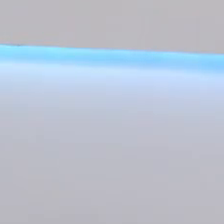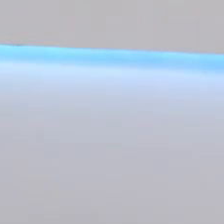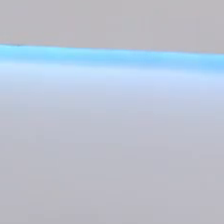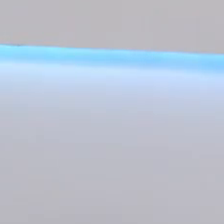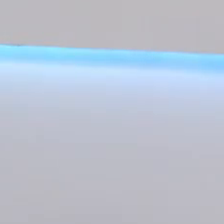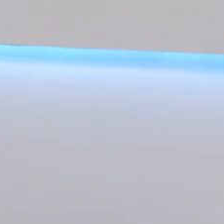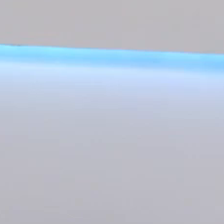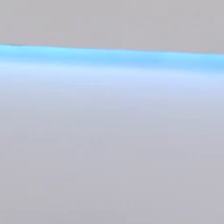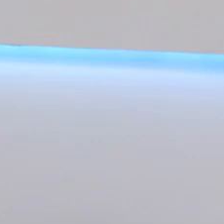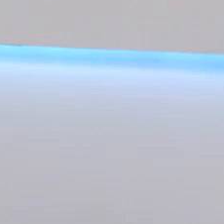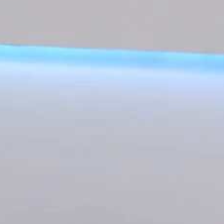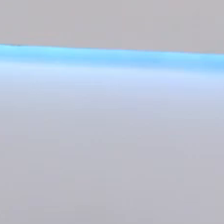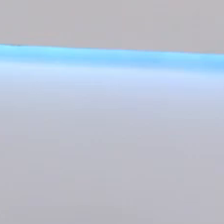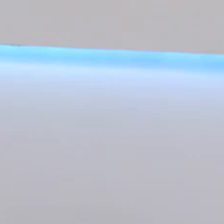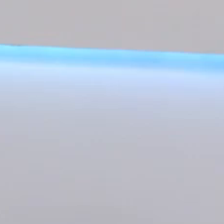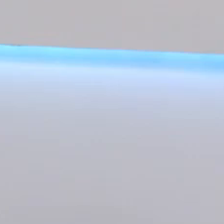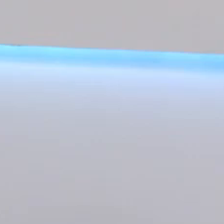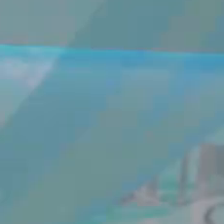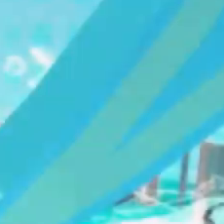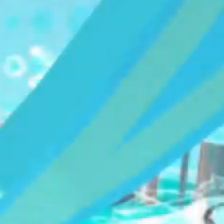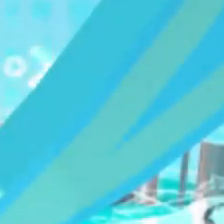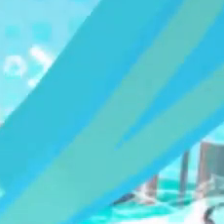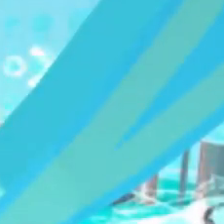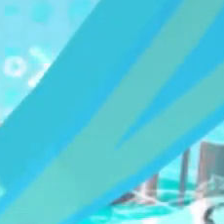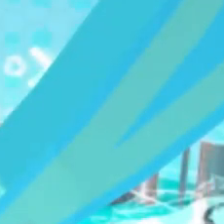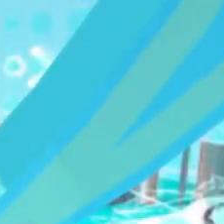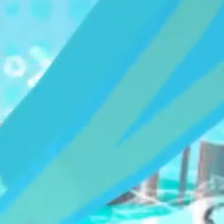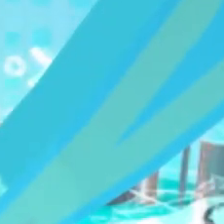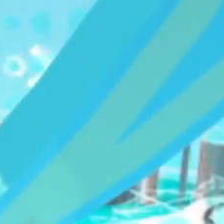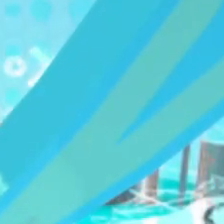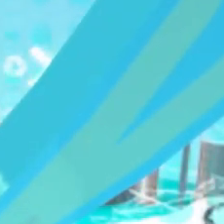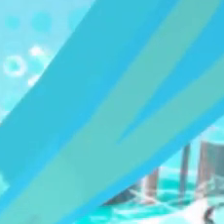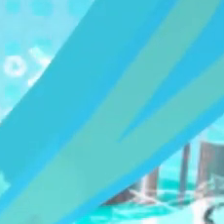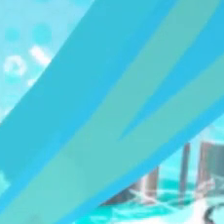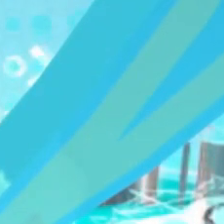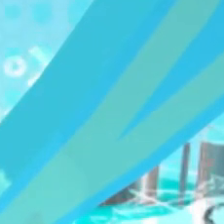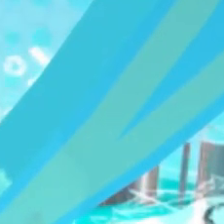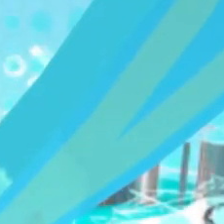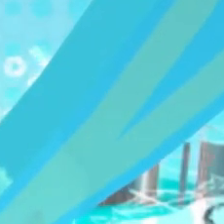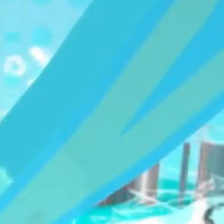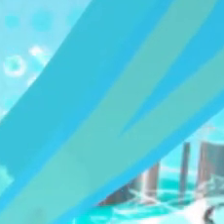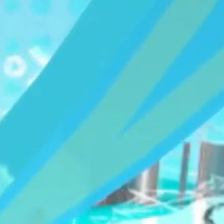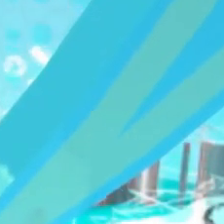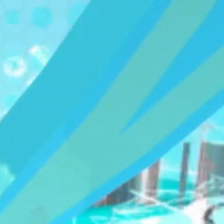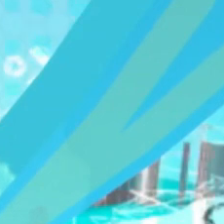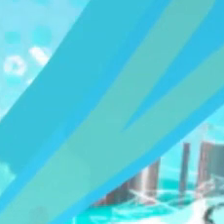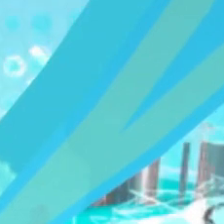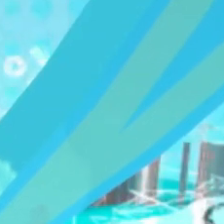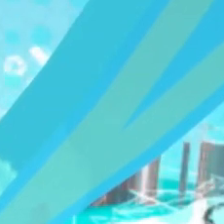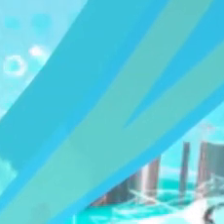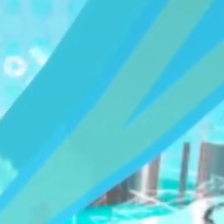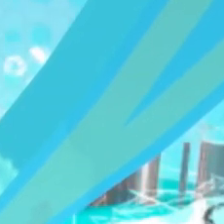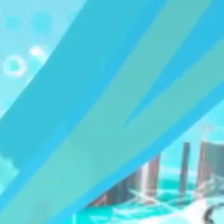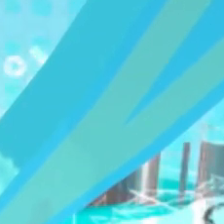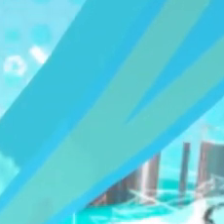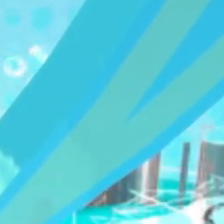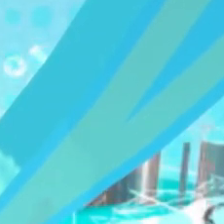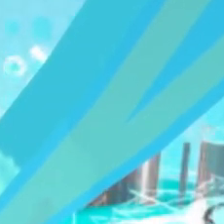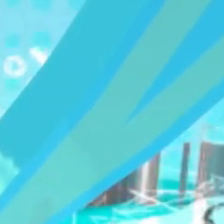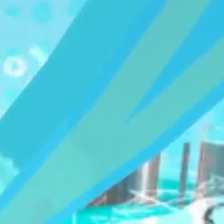Y a las 7 de la noche con 22 minutos estamos de regreso en la edición estelar de Costa Rica Noticias. Vamos a dar un